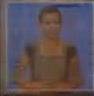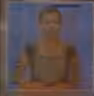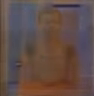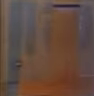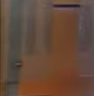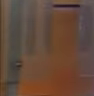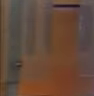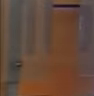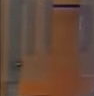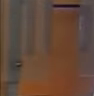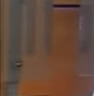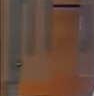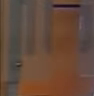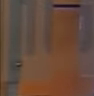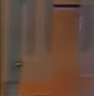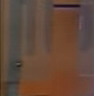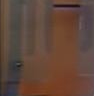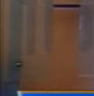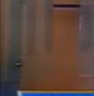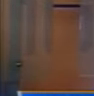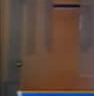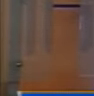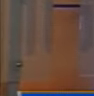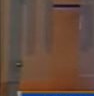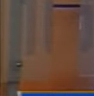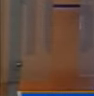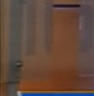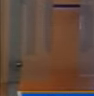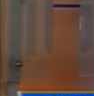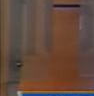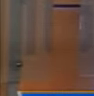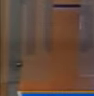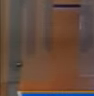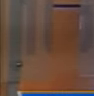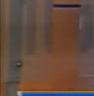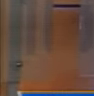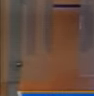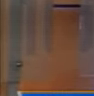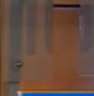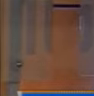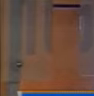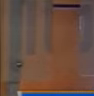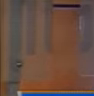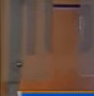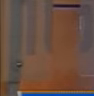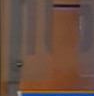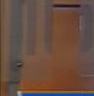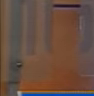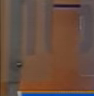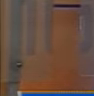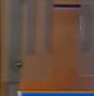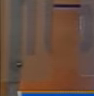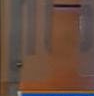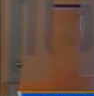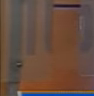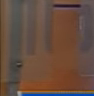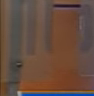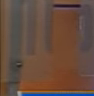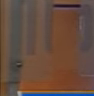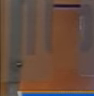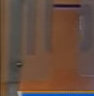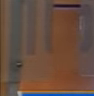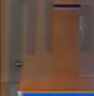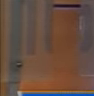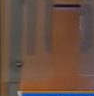horas. Se cumplió la extradición del ciudadano pakistaní acusado de asesinato en el caso de Wilson